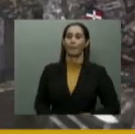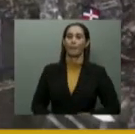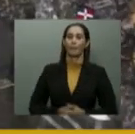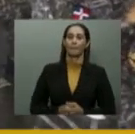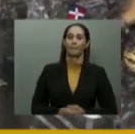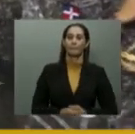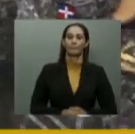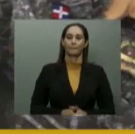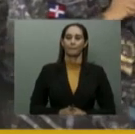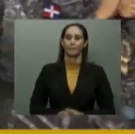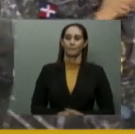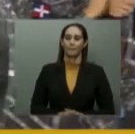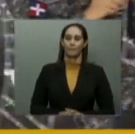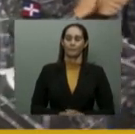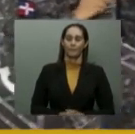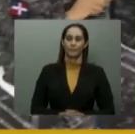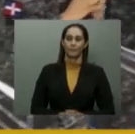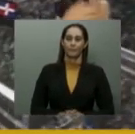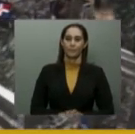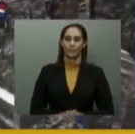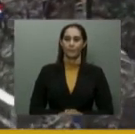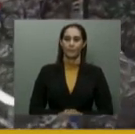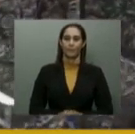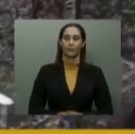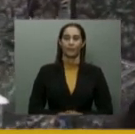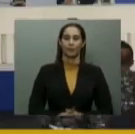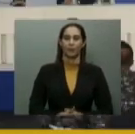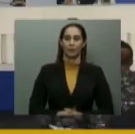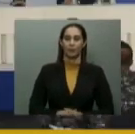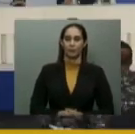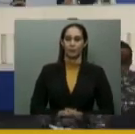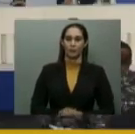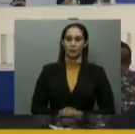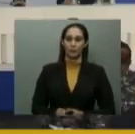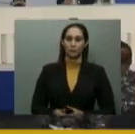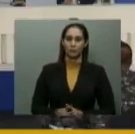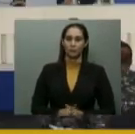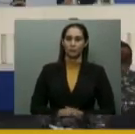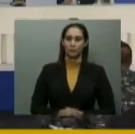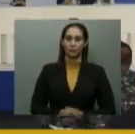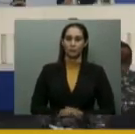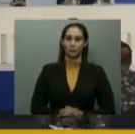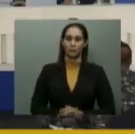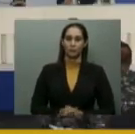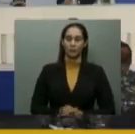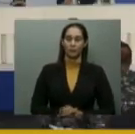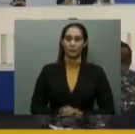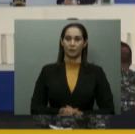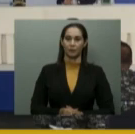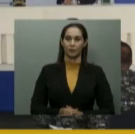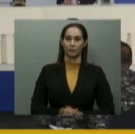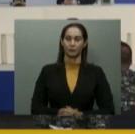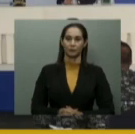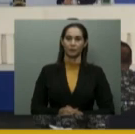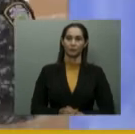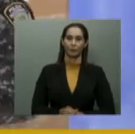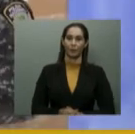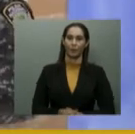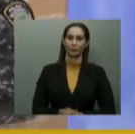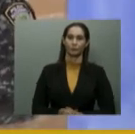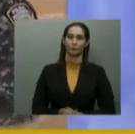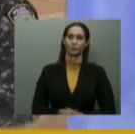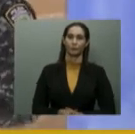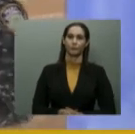disparó se nota que la amenaza aunque no tenía armas pero era un individuo sumamente